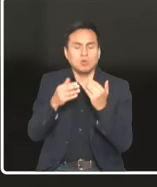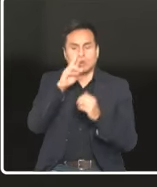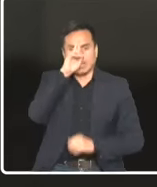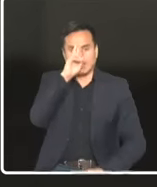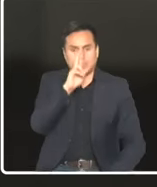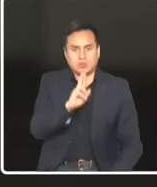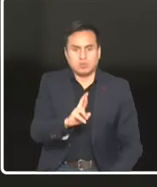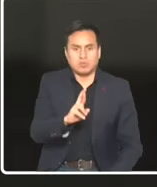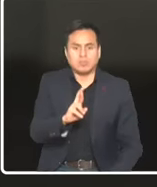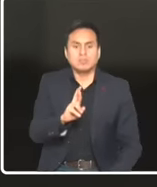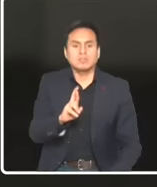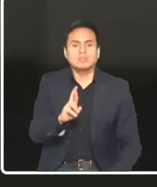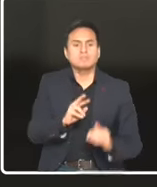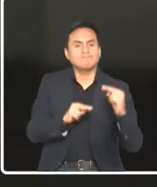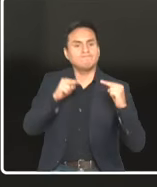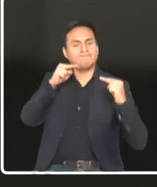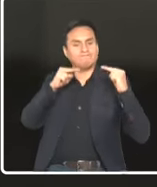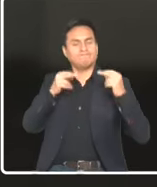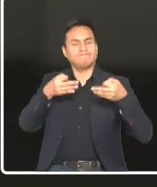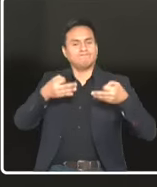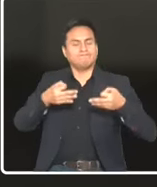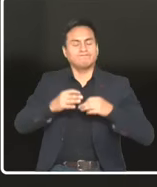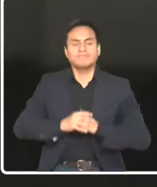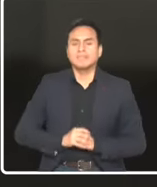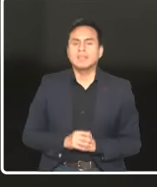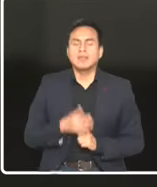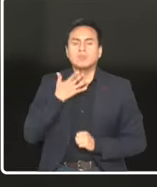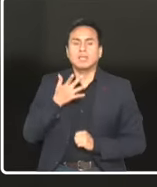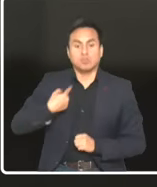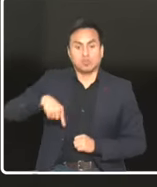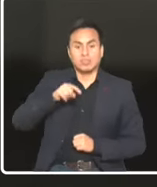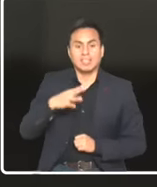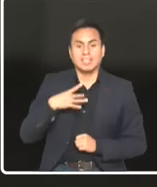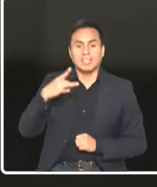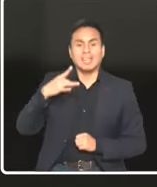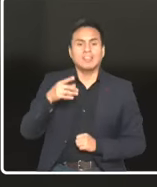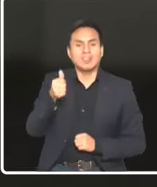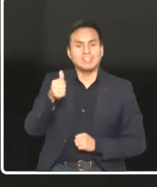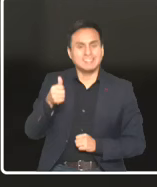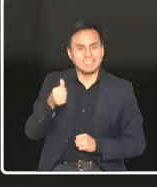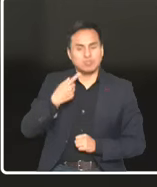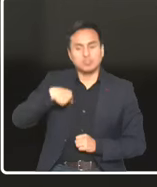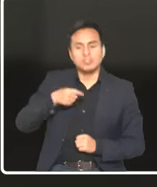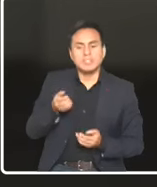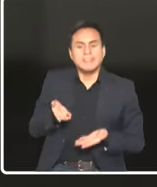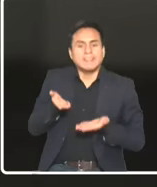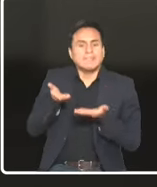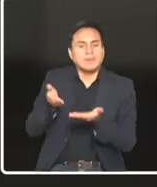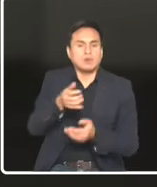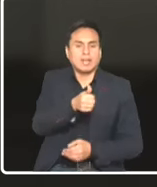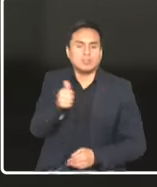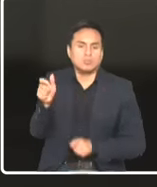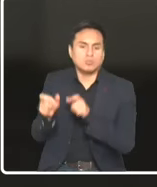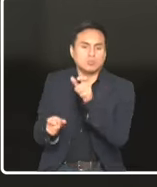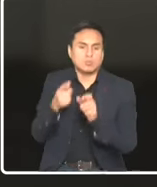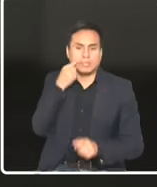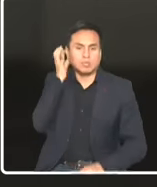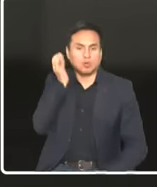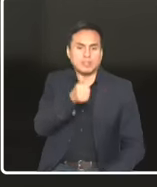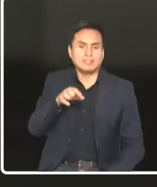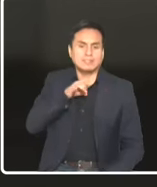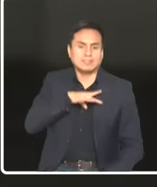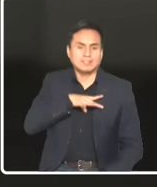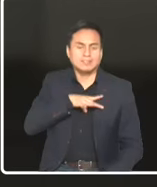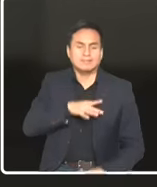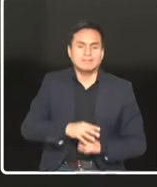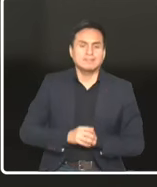respetuoso y con altura de miras porque como autoridades electas como decía antes nos debemos a todos y todas los chilenos y